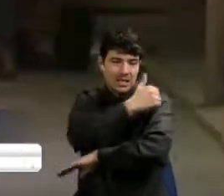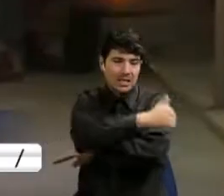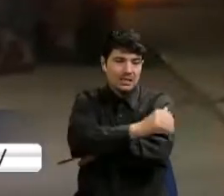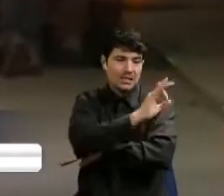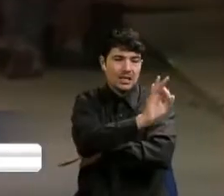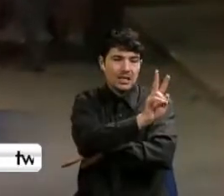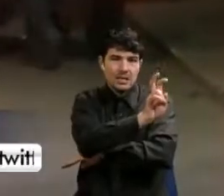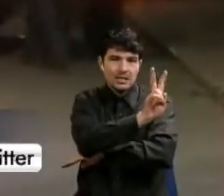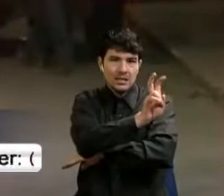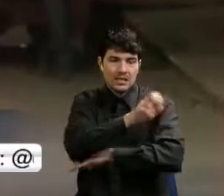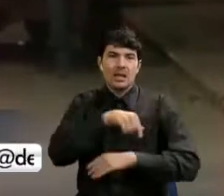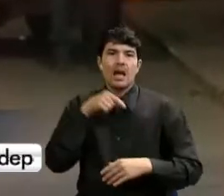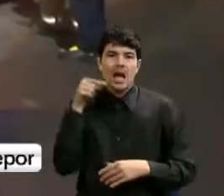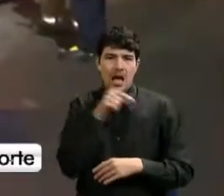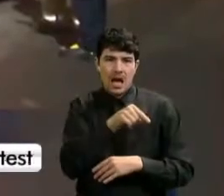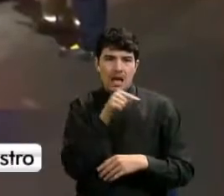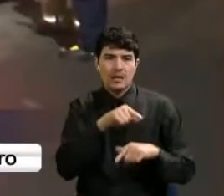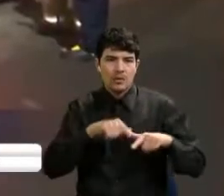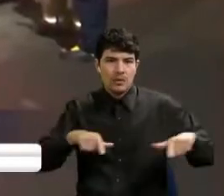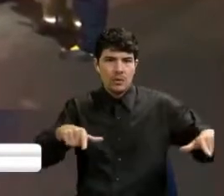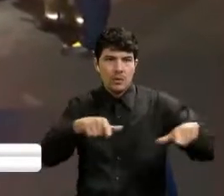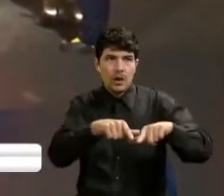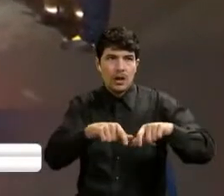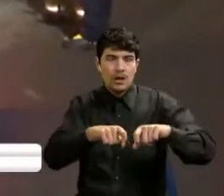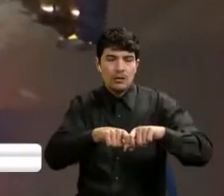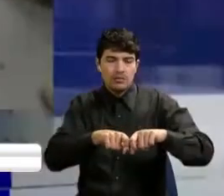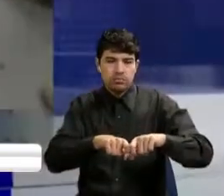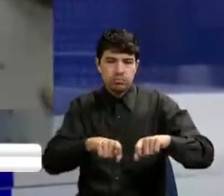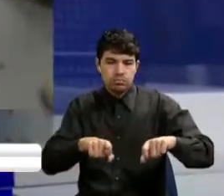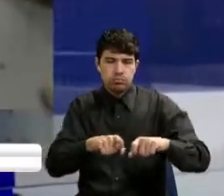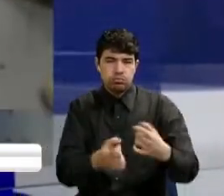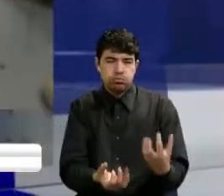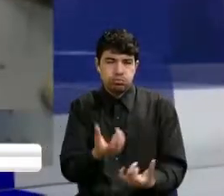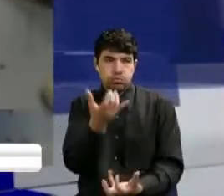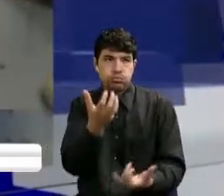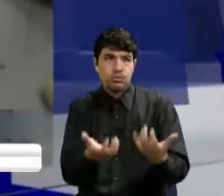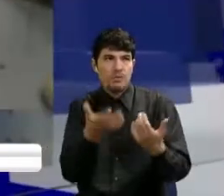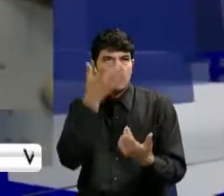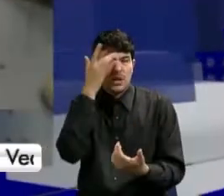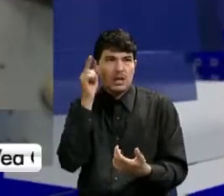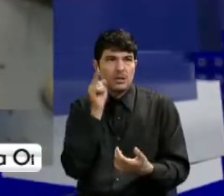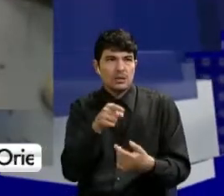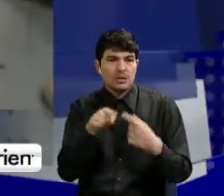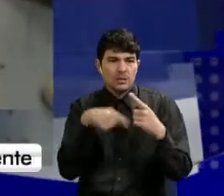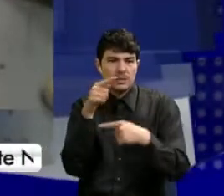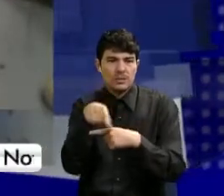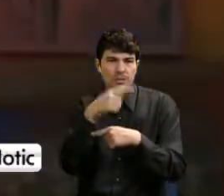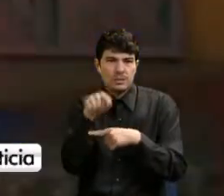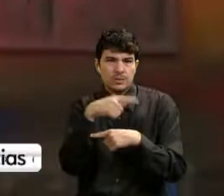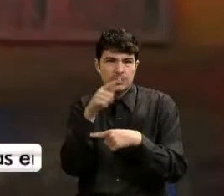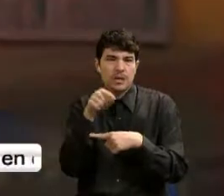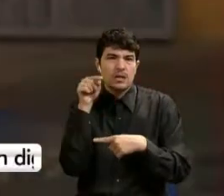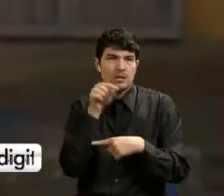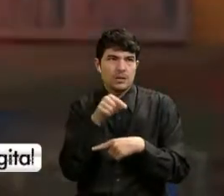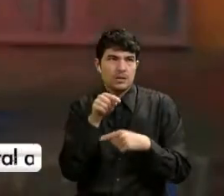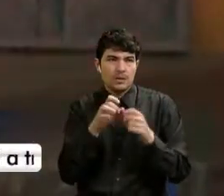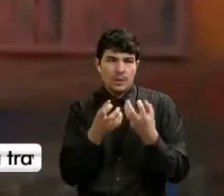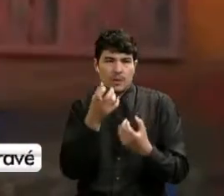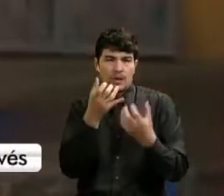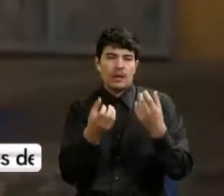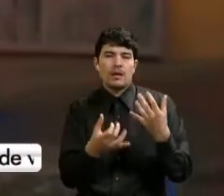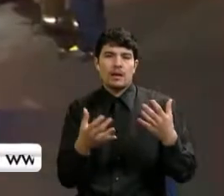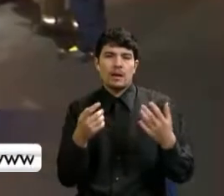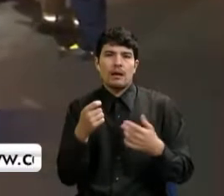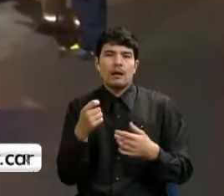37 y 42, se presentó un conato de incendio debido a un ventilador que al parecer entró en corto. La emergencia fue controlada de